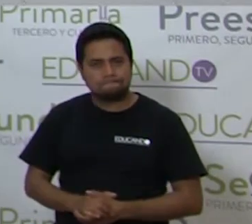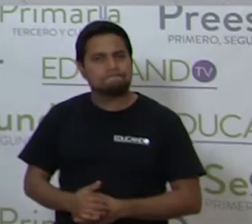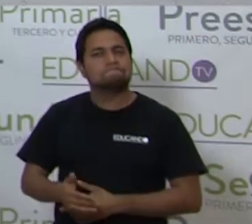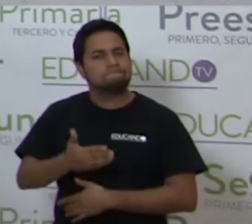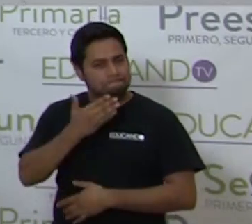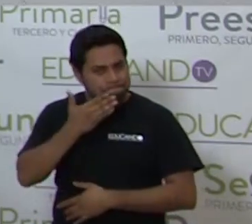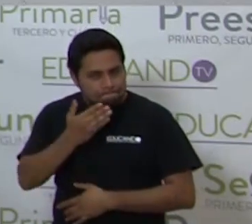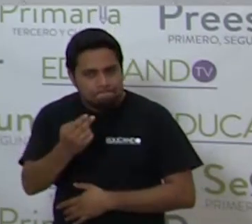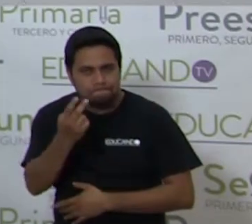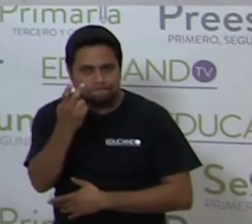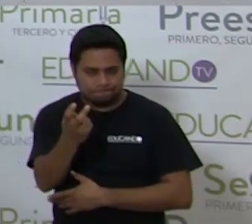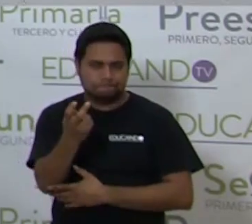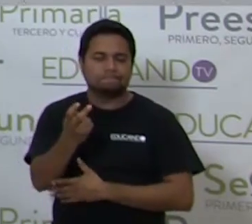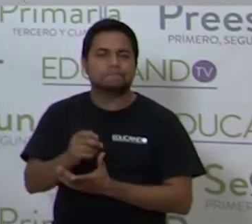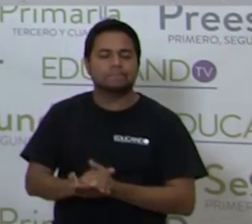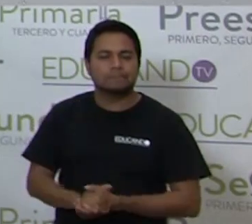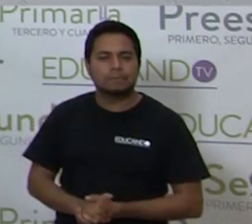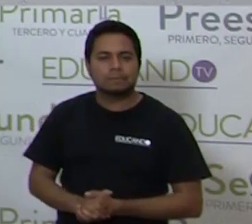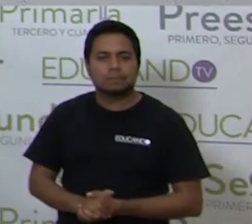Bien.